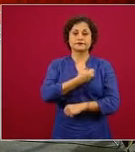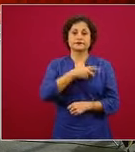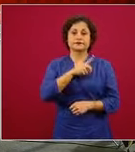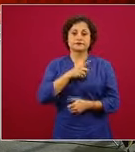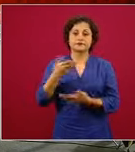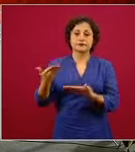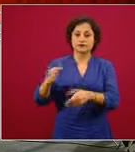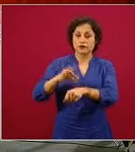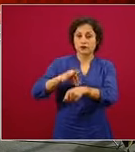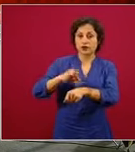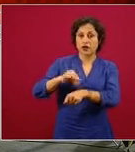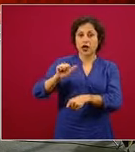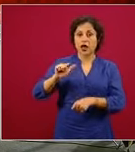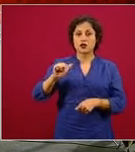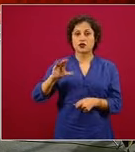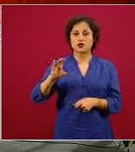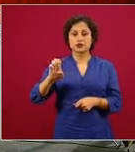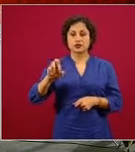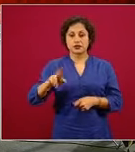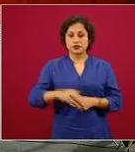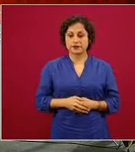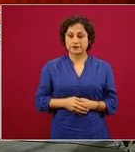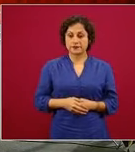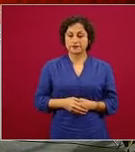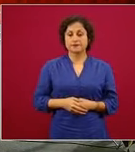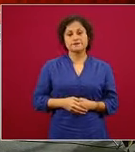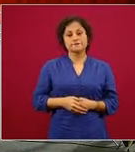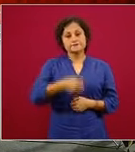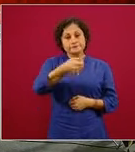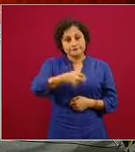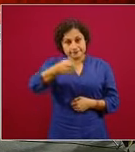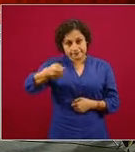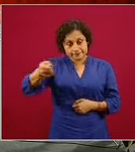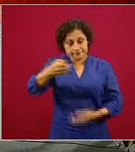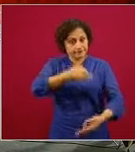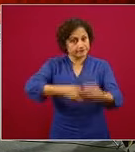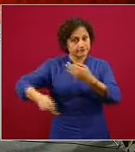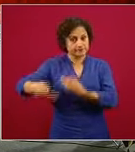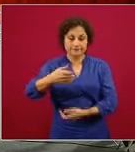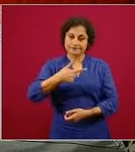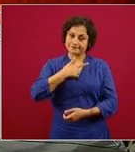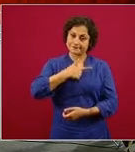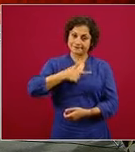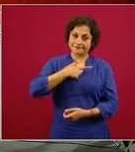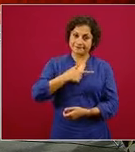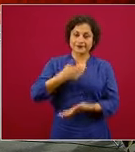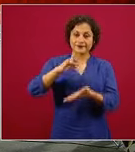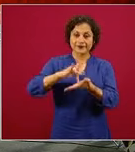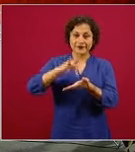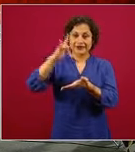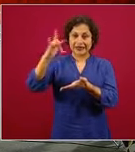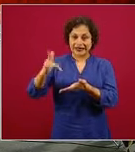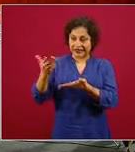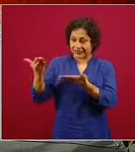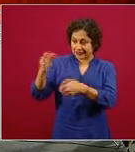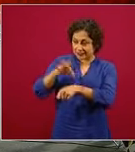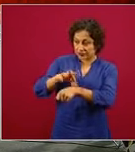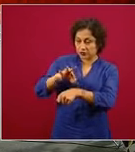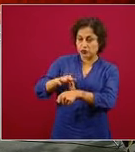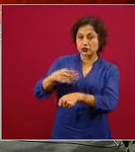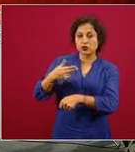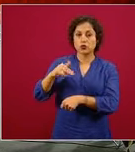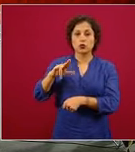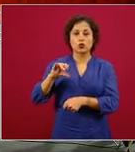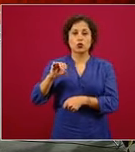Jorge Alcocer, si nos comparte eso. Saludo a todos ustedes con mucho gusto. Muchas gracias, doctor Hugo López-Gatell,